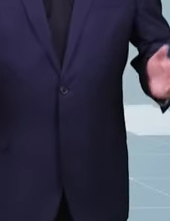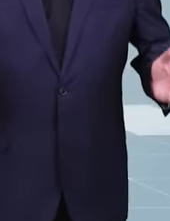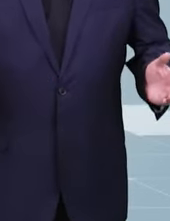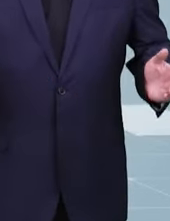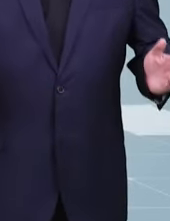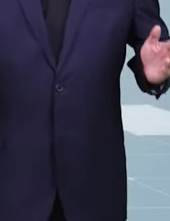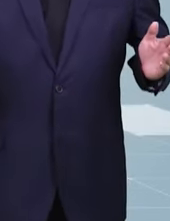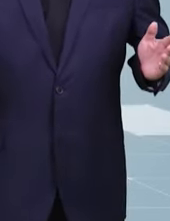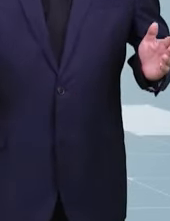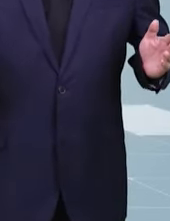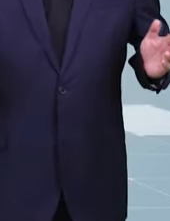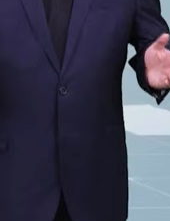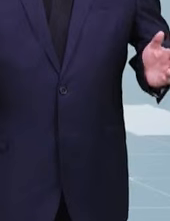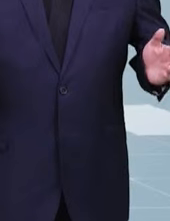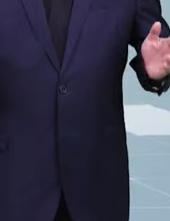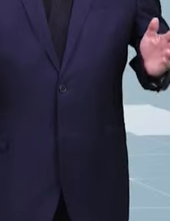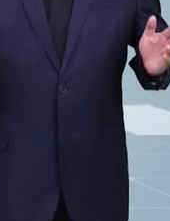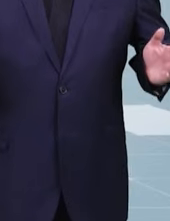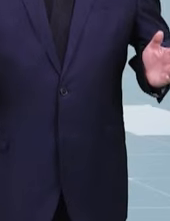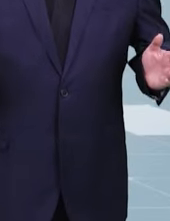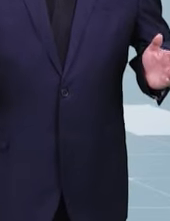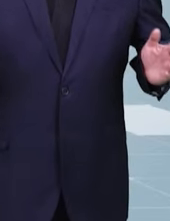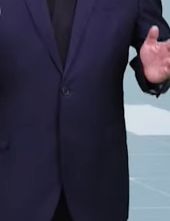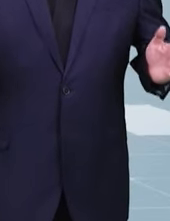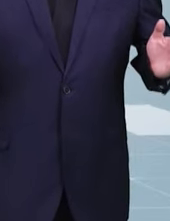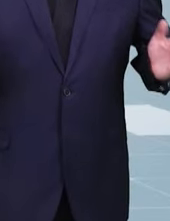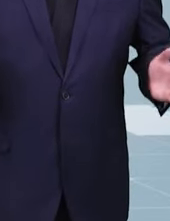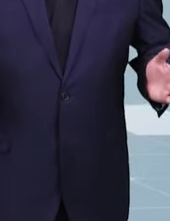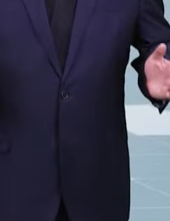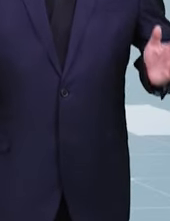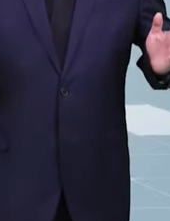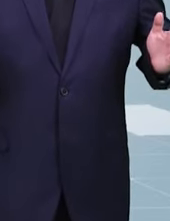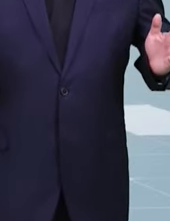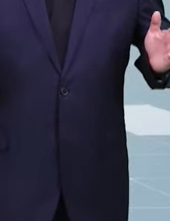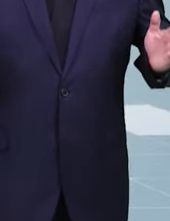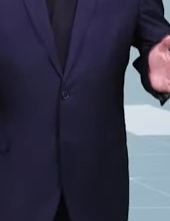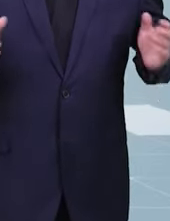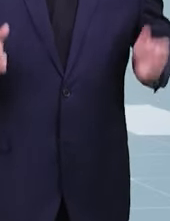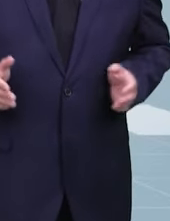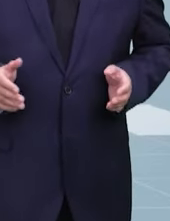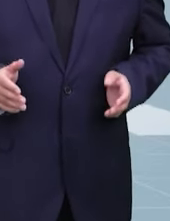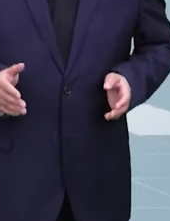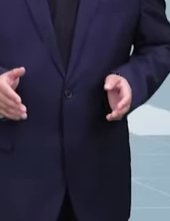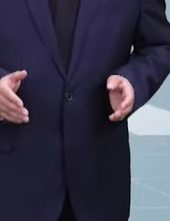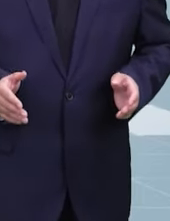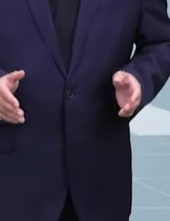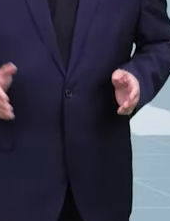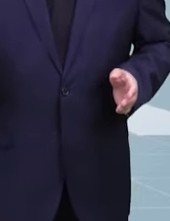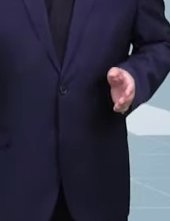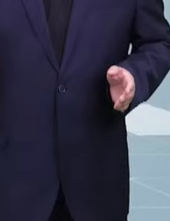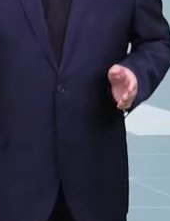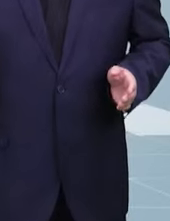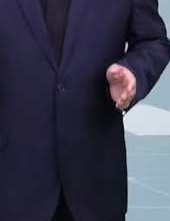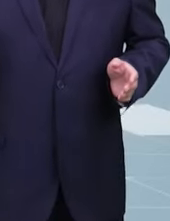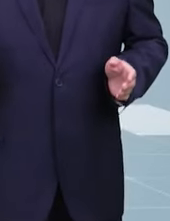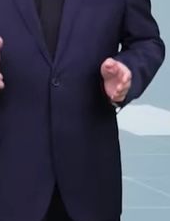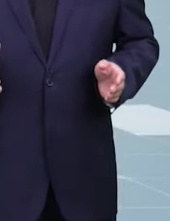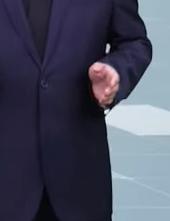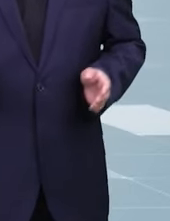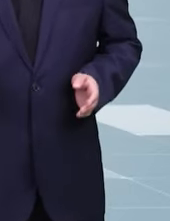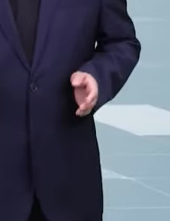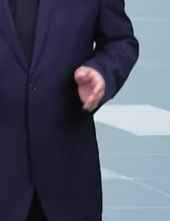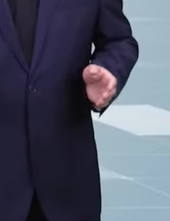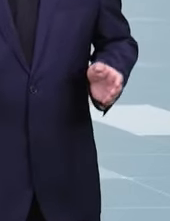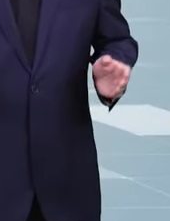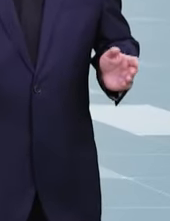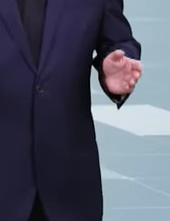necesitan ejecutar 5 horas de simulación en 3000 computadoras de alto rendimiento para generar